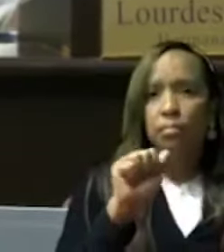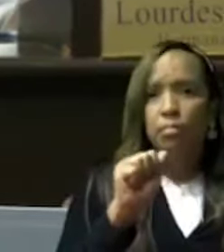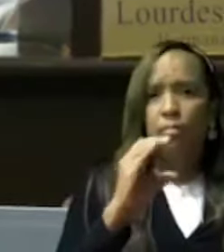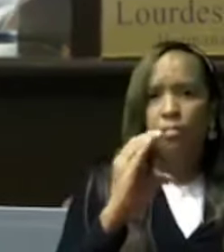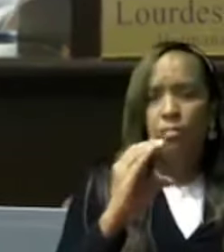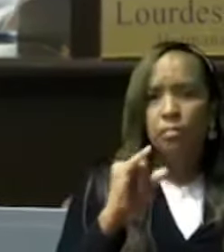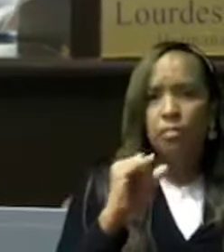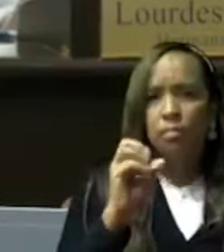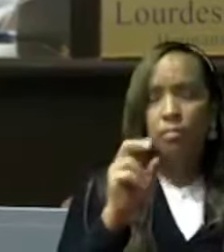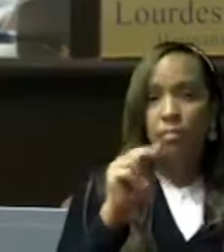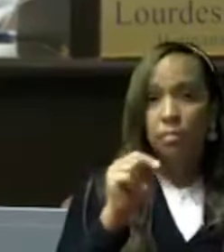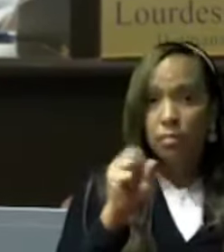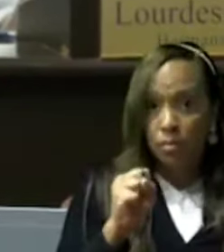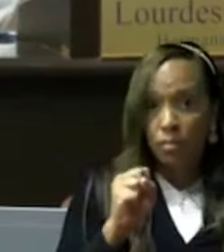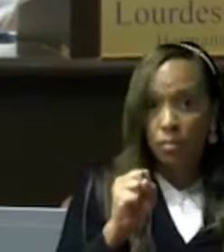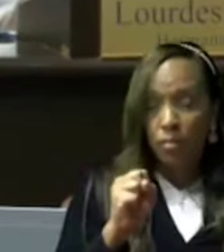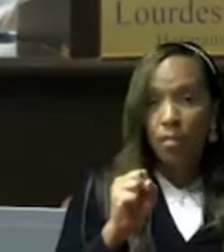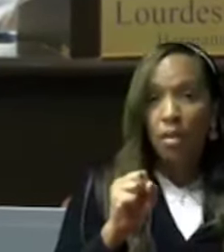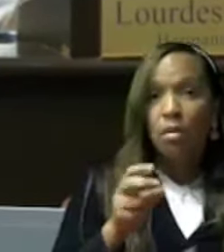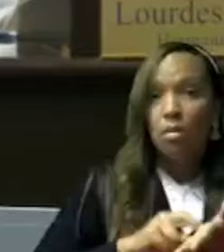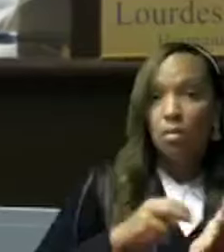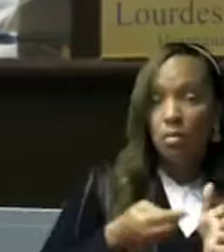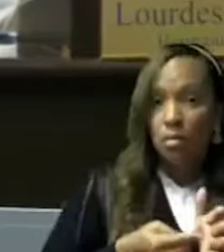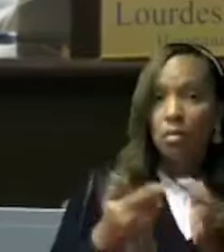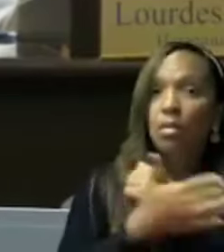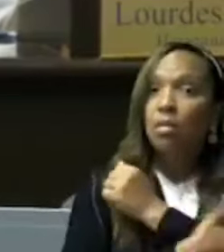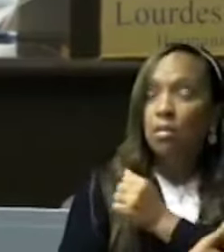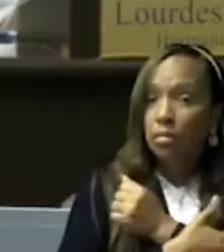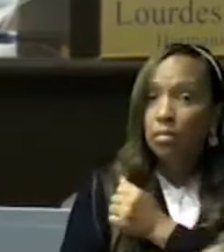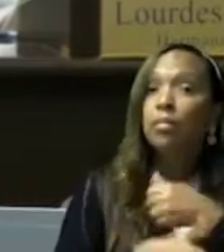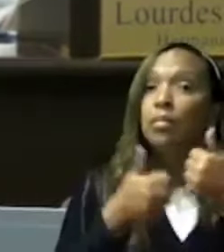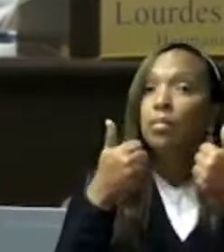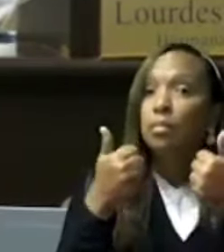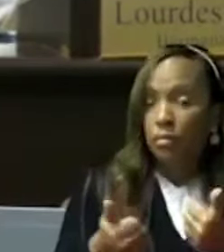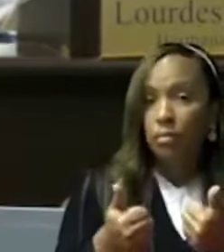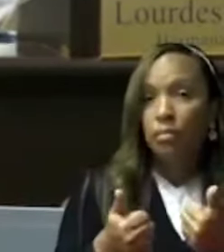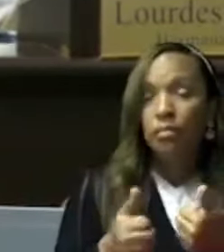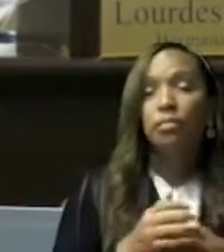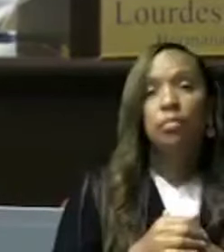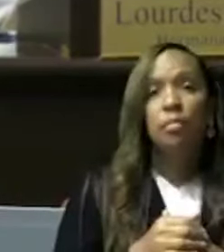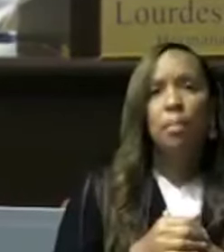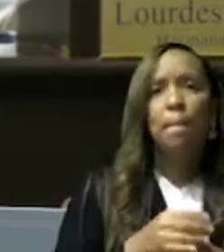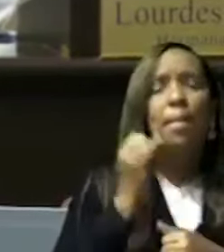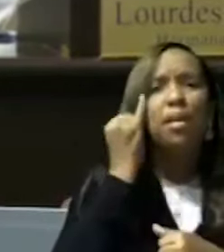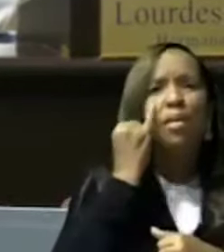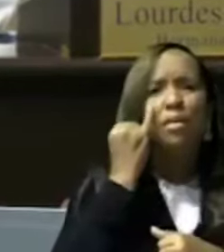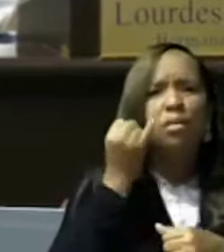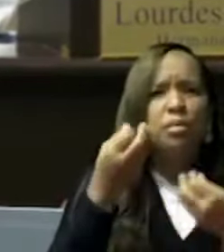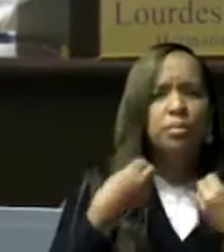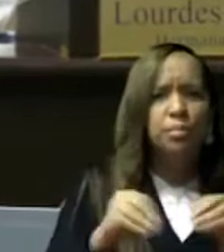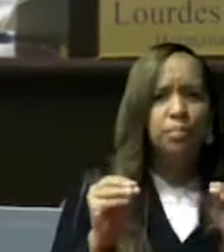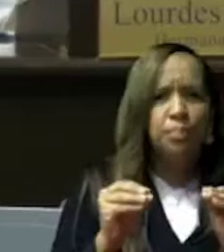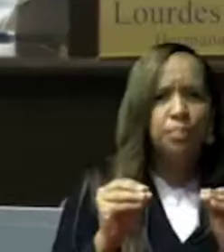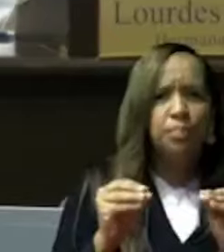Hacienda emitimos, que si se le había puesto atención, con esta compra de acciones no simplemente vamos